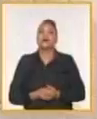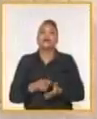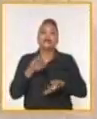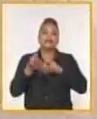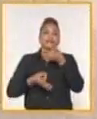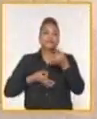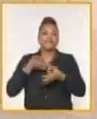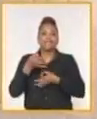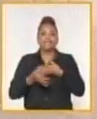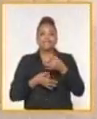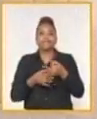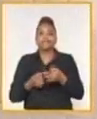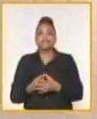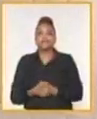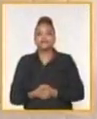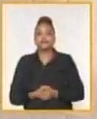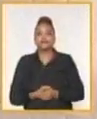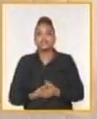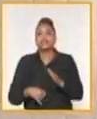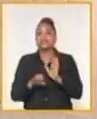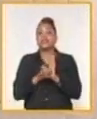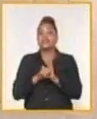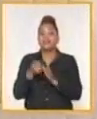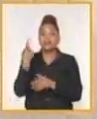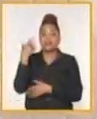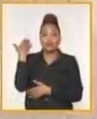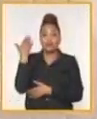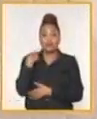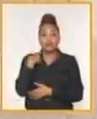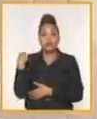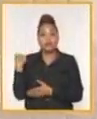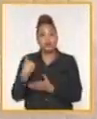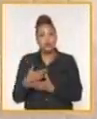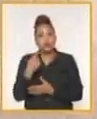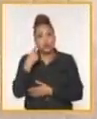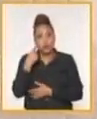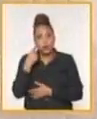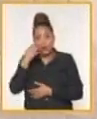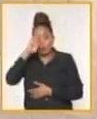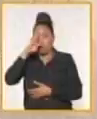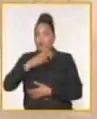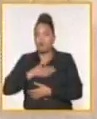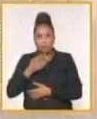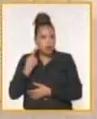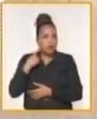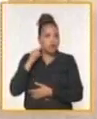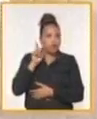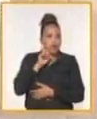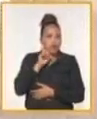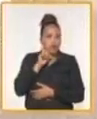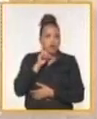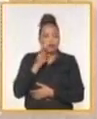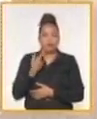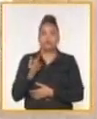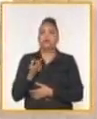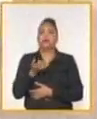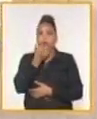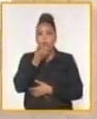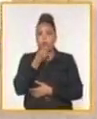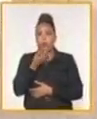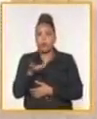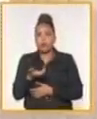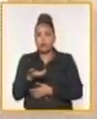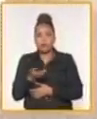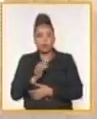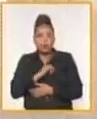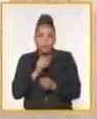entonces de patrones de identificación que yo hasta los he oído en Cuba. Y yo me puedo equivocar también porque todo el mundo se